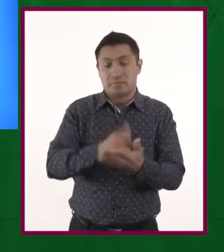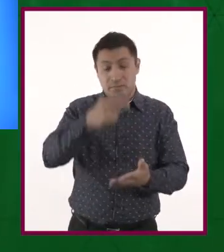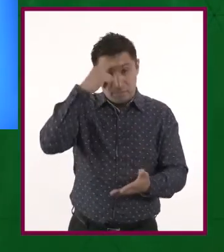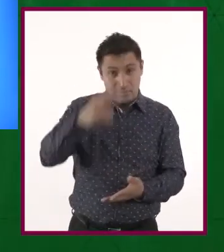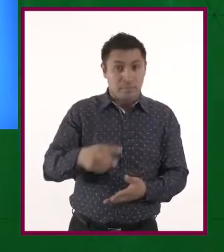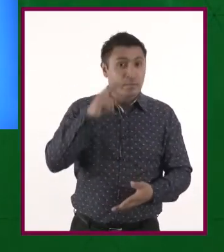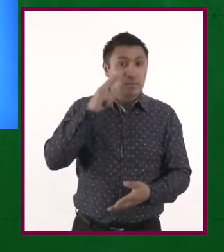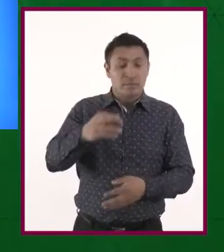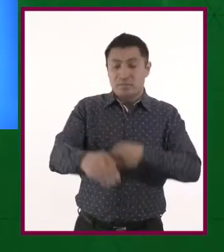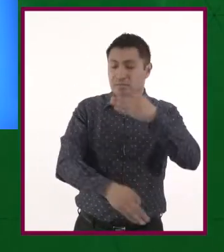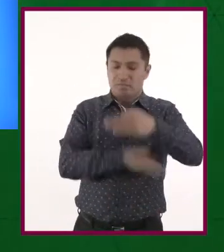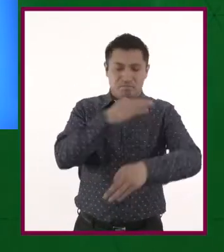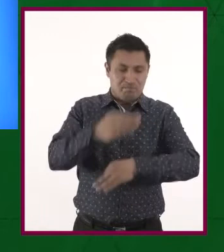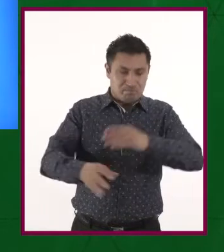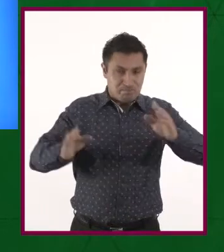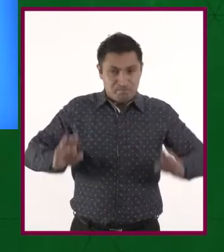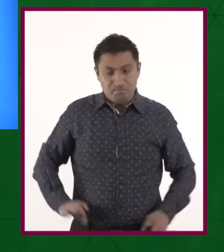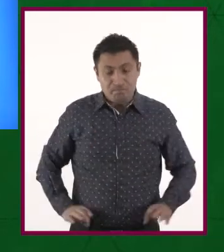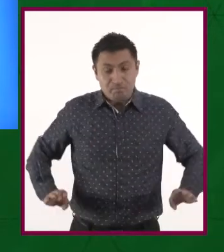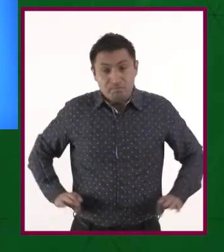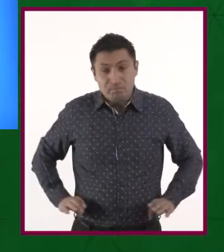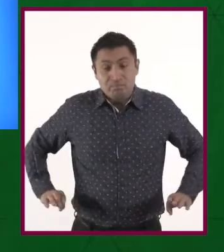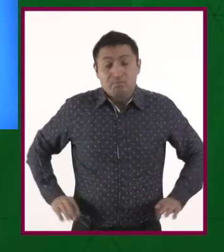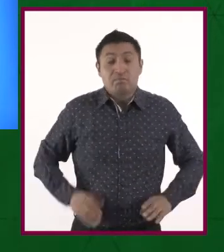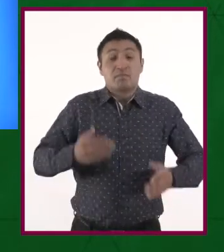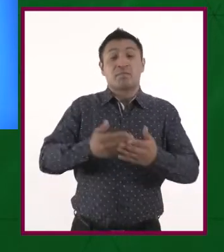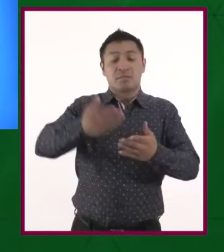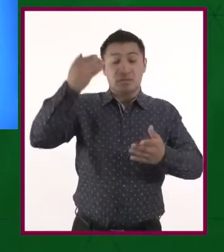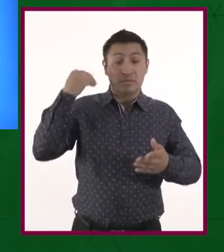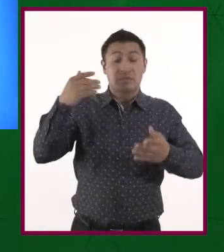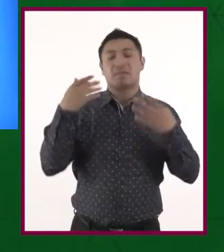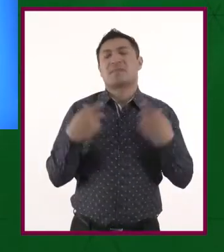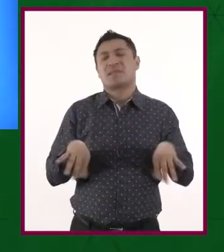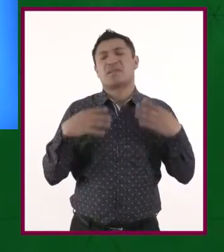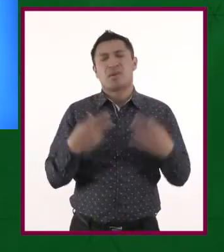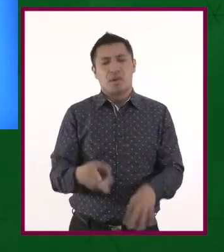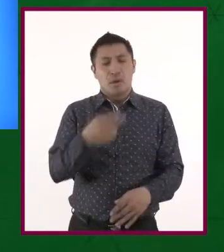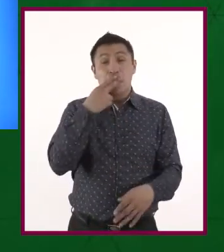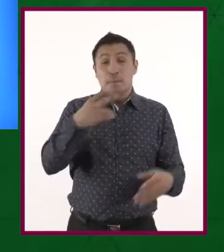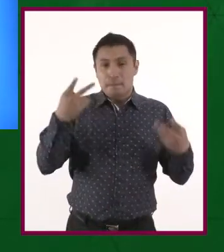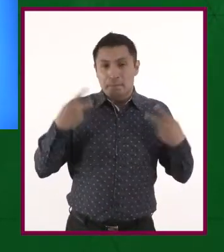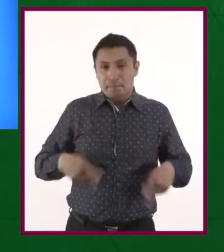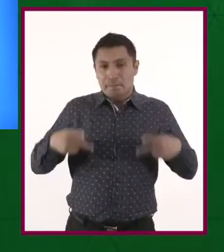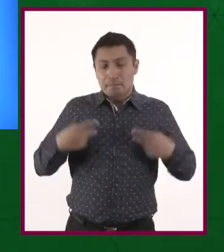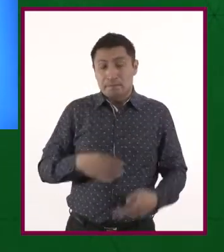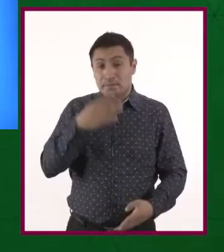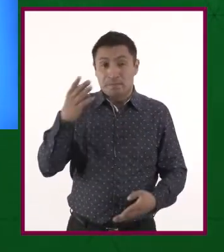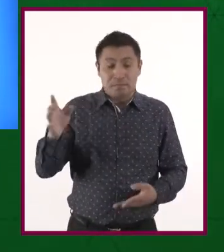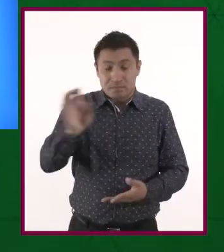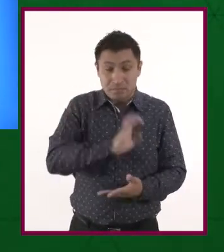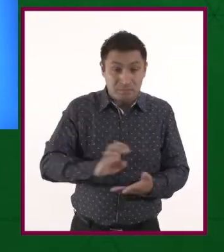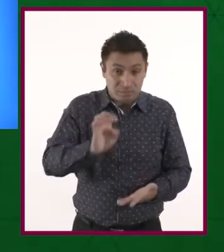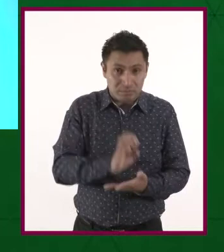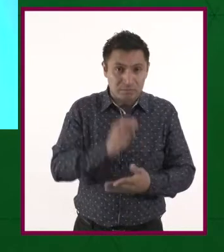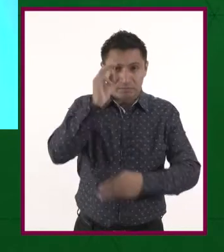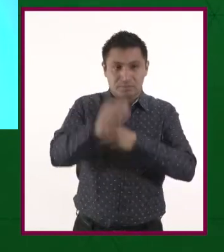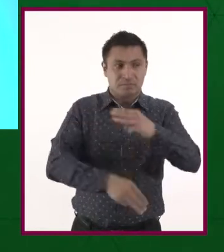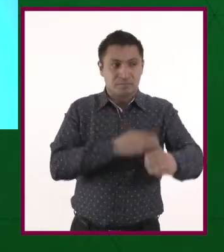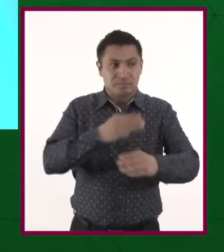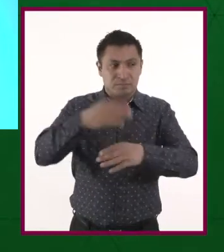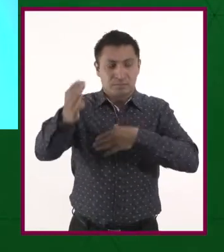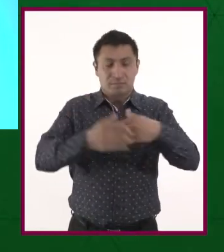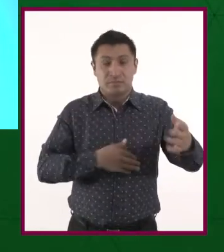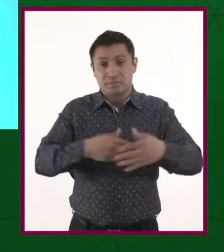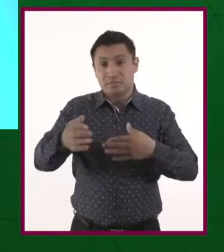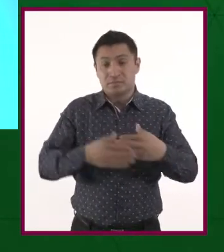Ve todos los elementos del pasado prehispánico que portan los danzantes en una escena del mundo contemporáneo.